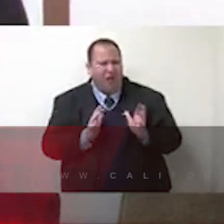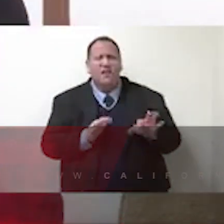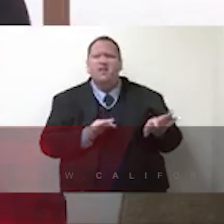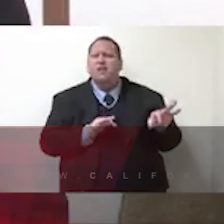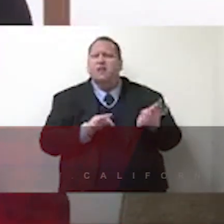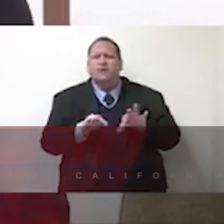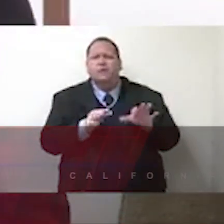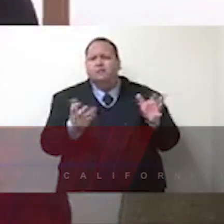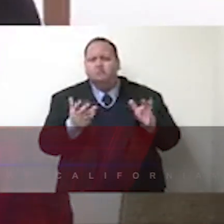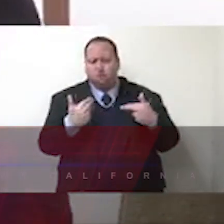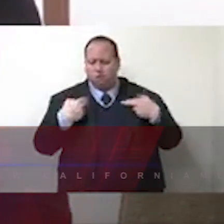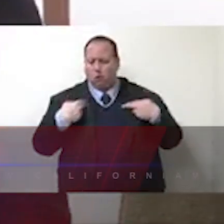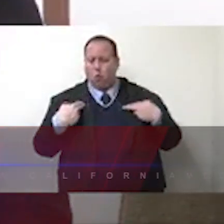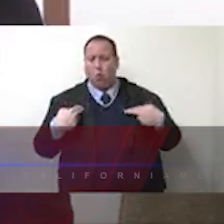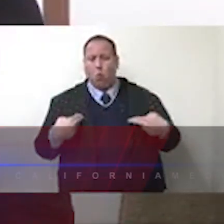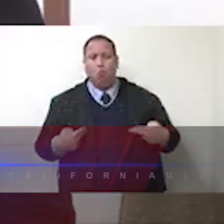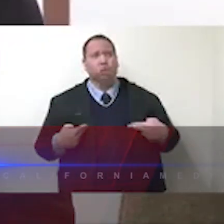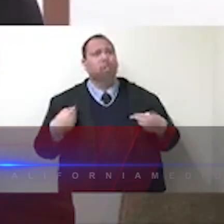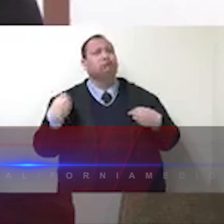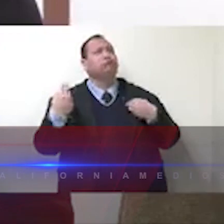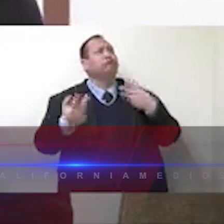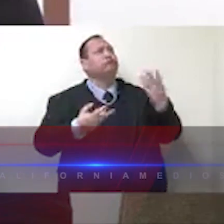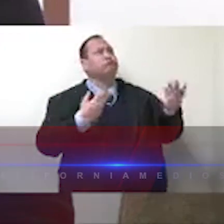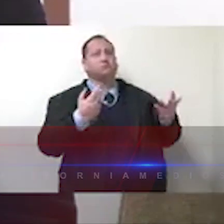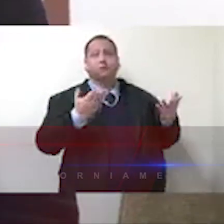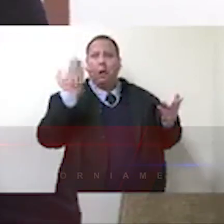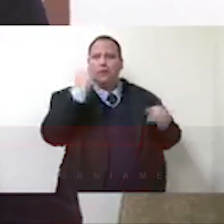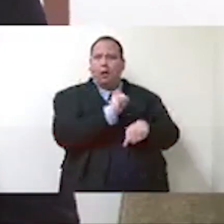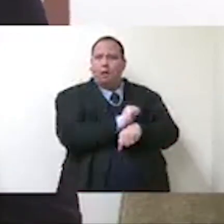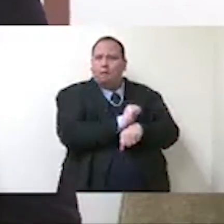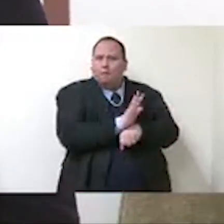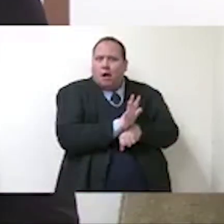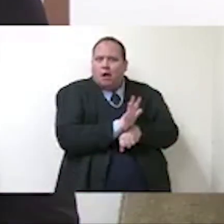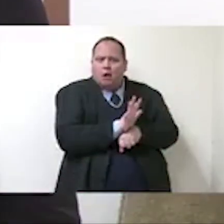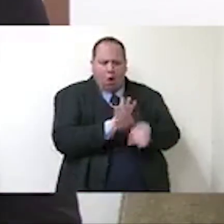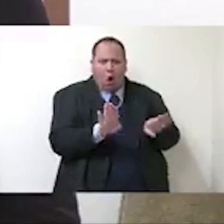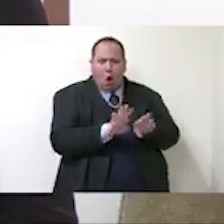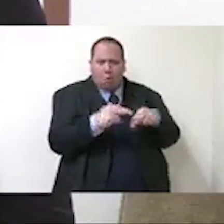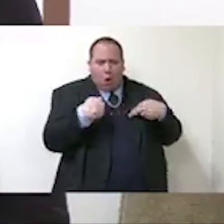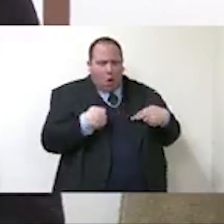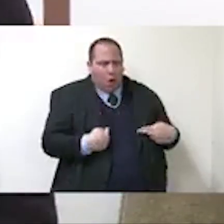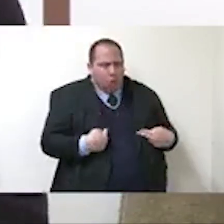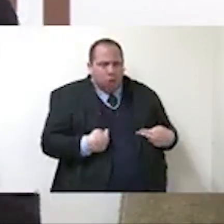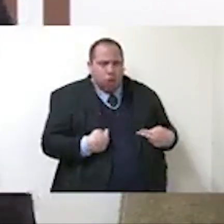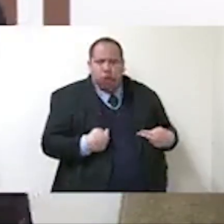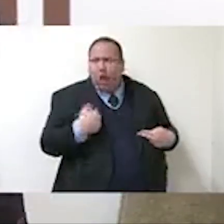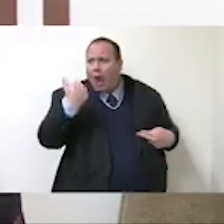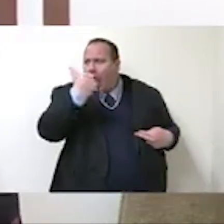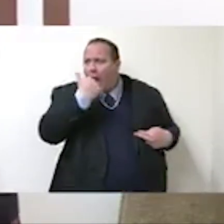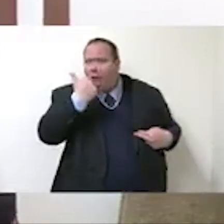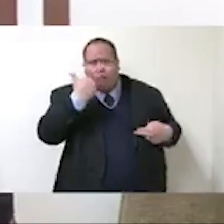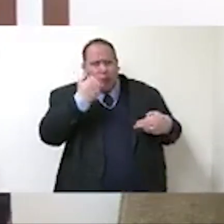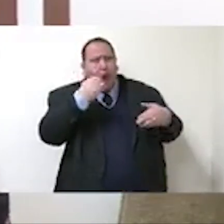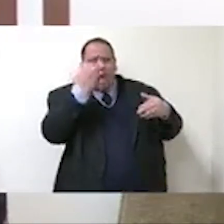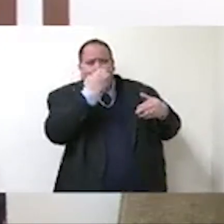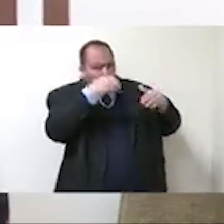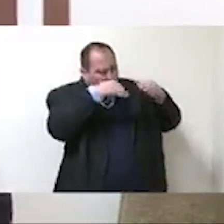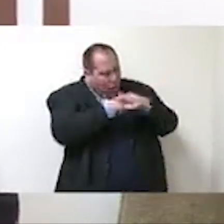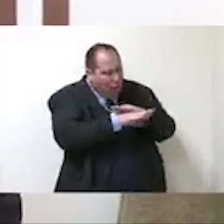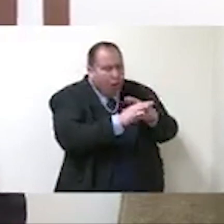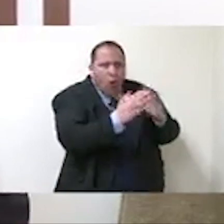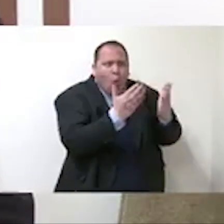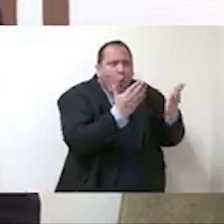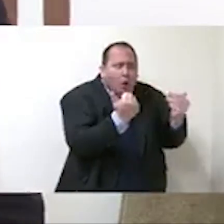de uniformes en tiempo de pandemia, cuando ni siquiera teníamos clases en las